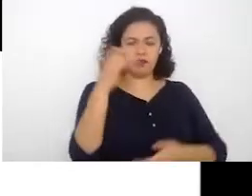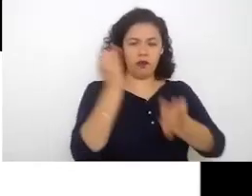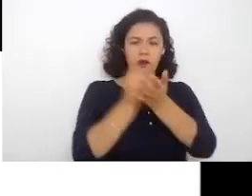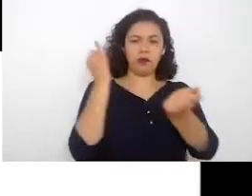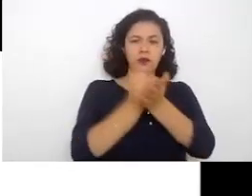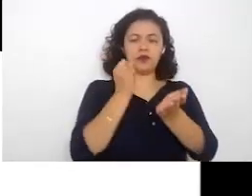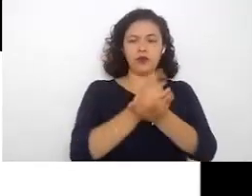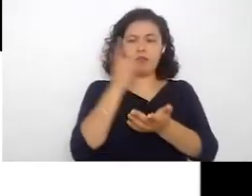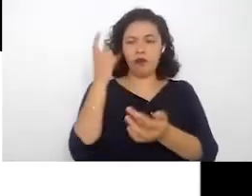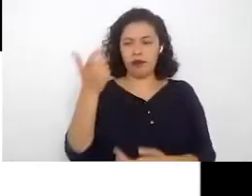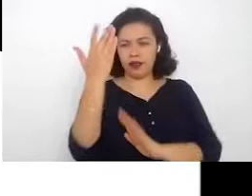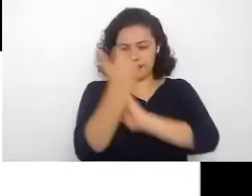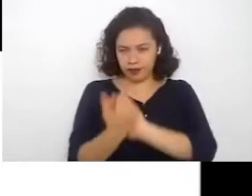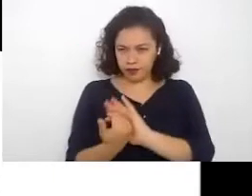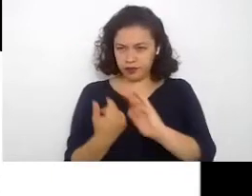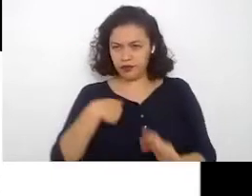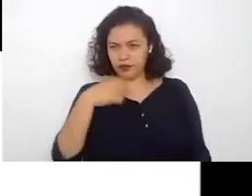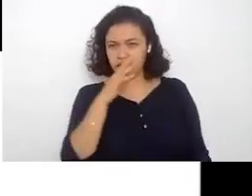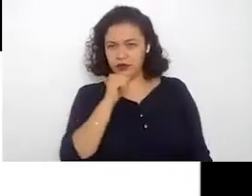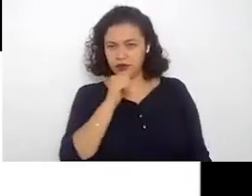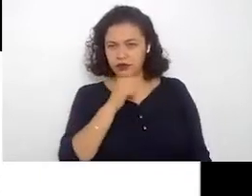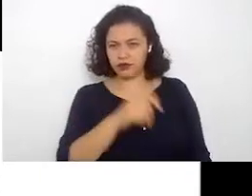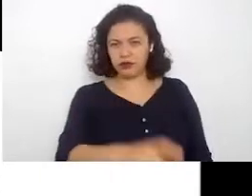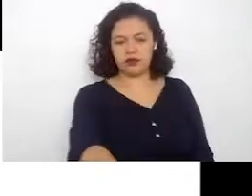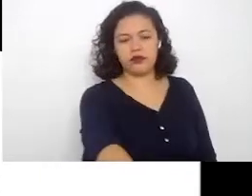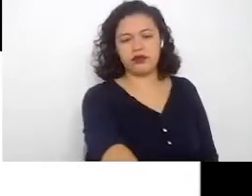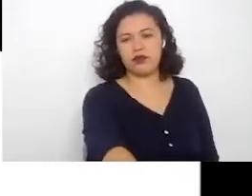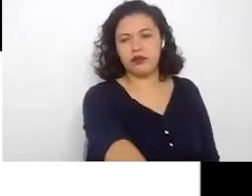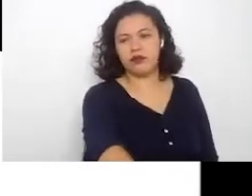ser posible ser